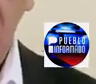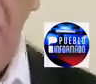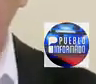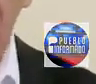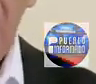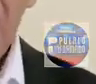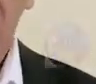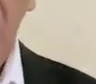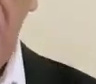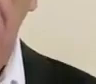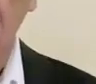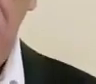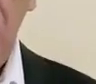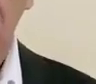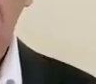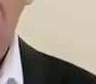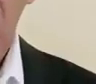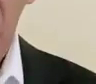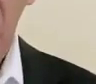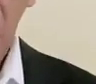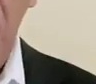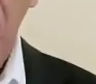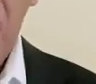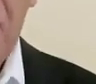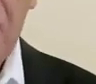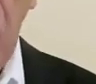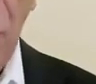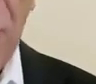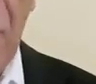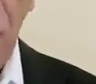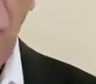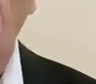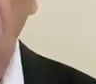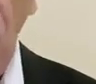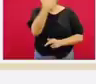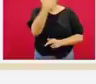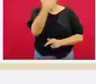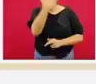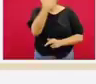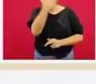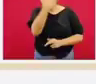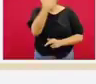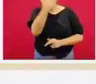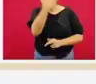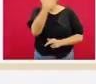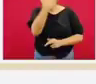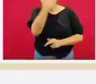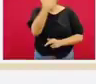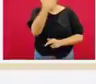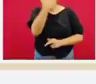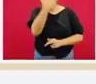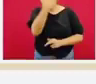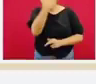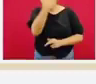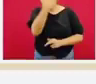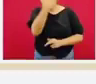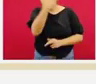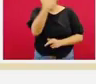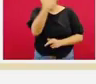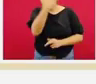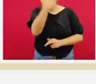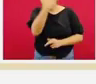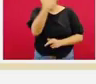en este reporte y aquí les voy a presentar los datos oficiales aquí pueden ver el